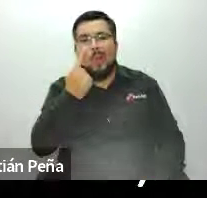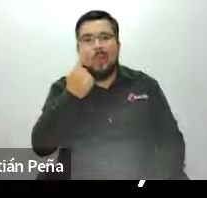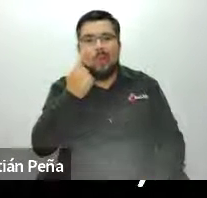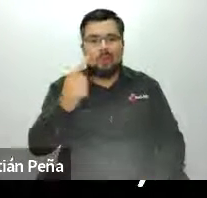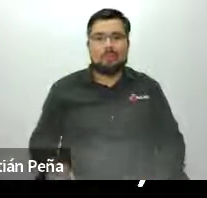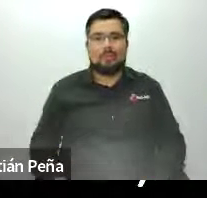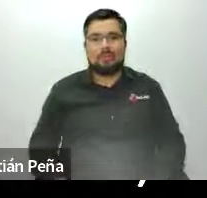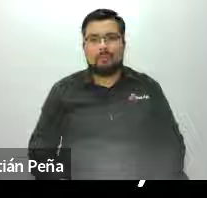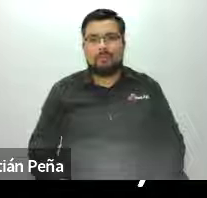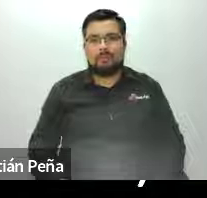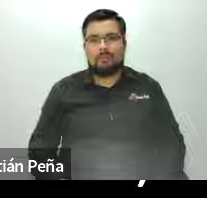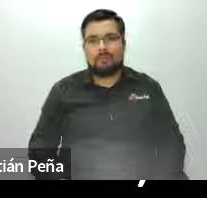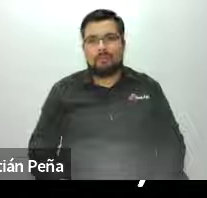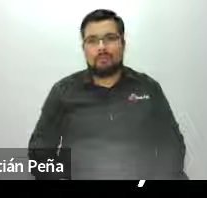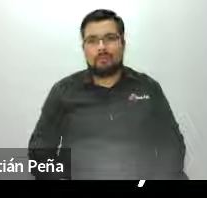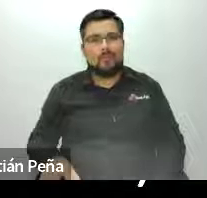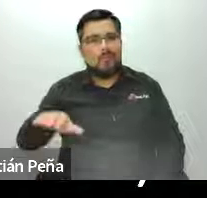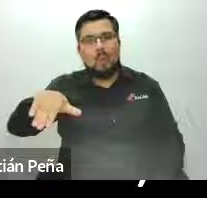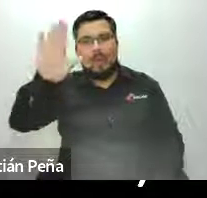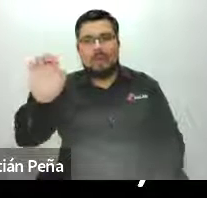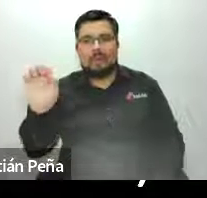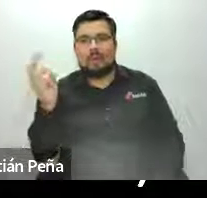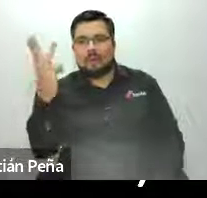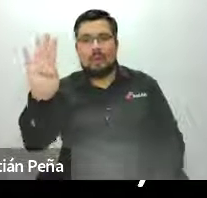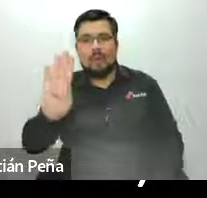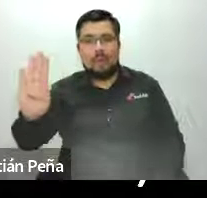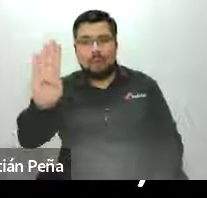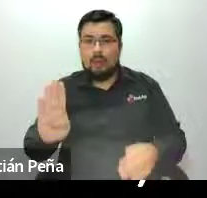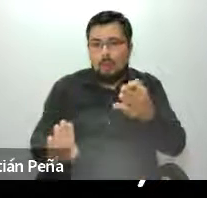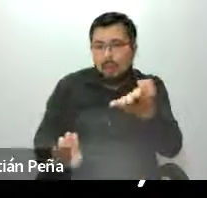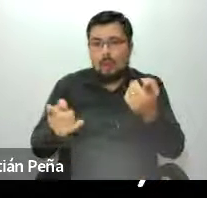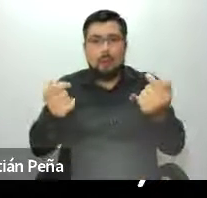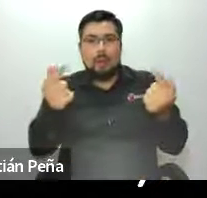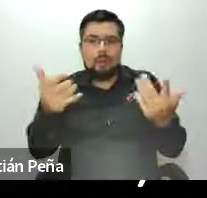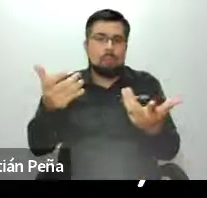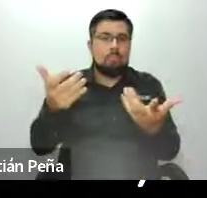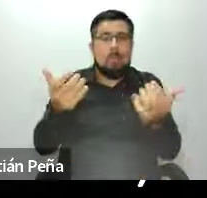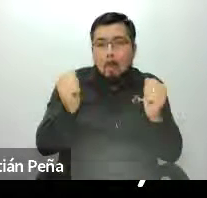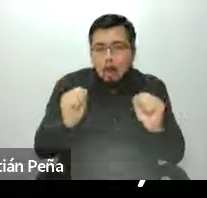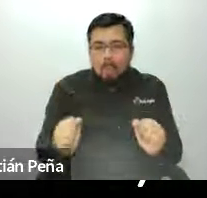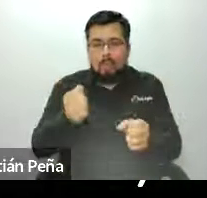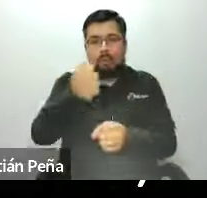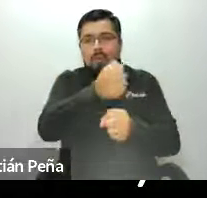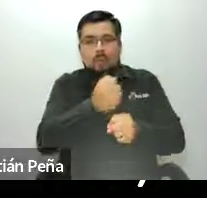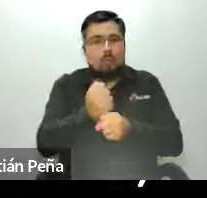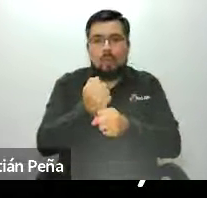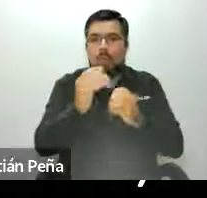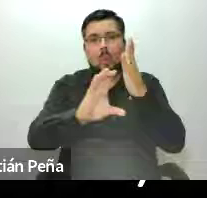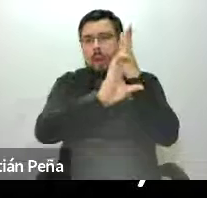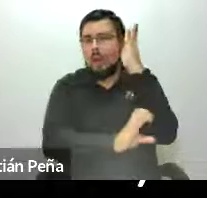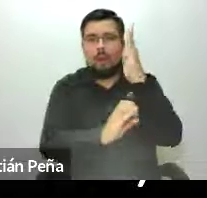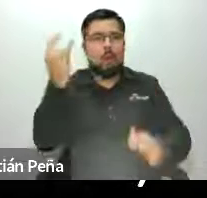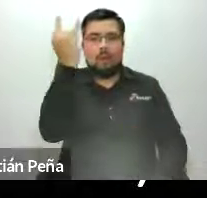son objetivos que cada uno de ellos es como para estudiar una carrera universitaria si uno los quiere trabajar bien. Nuestros mismos didactas nos decían